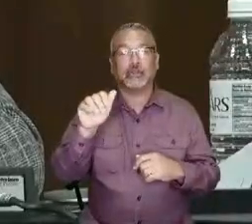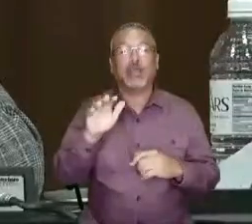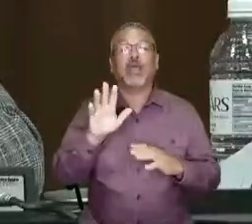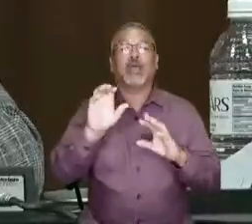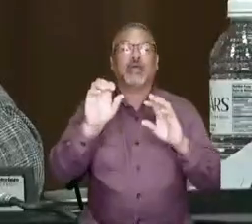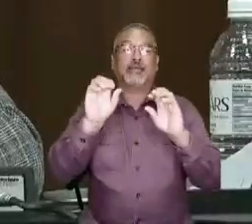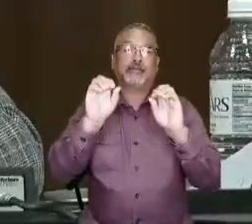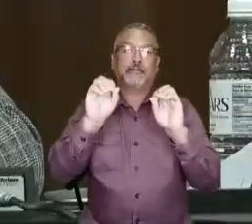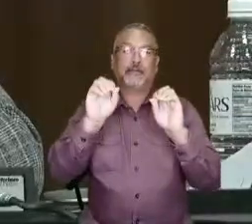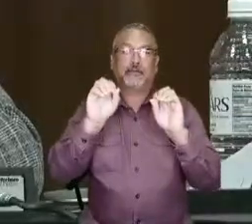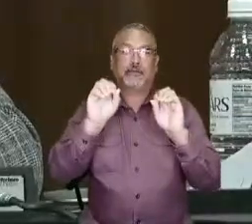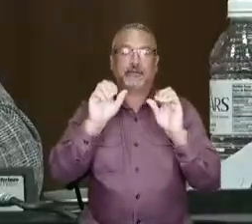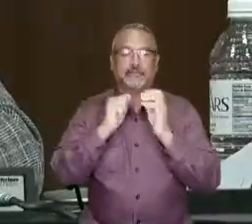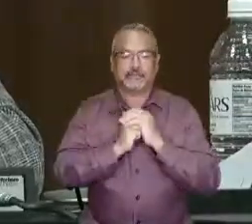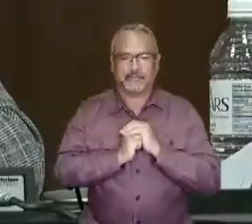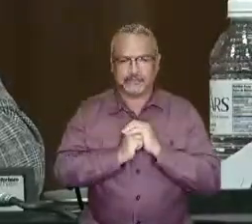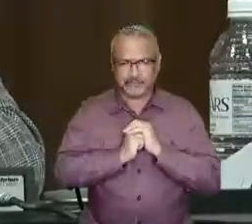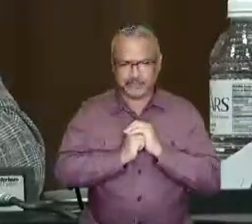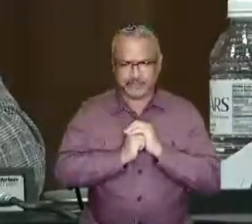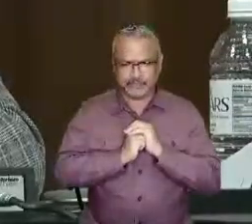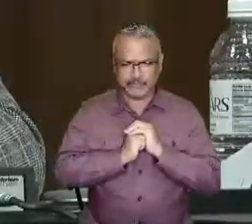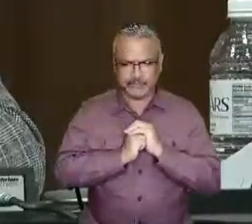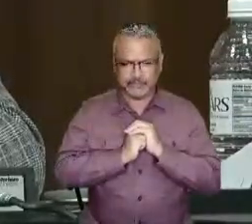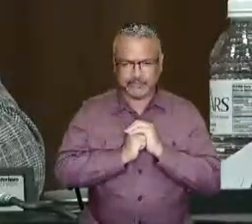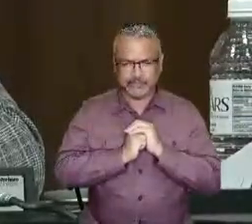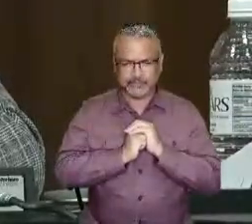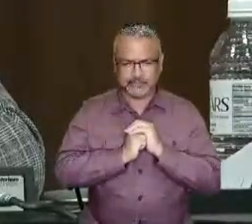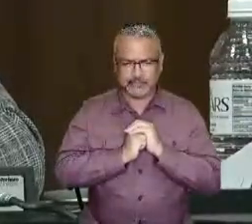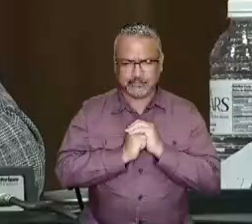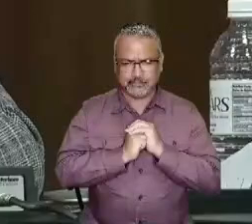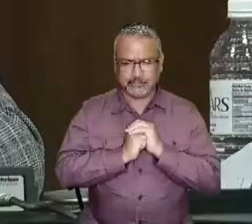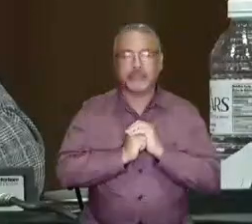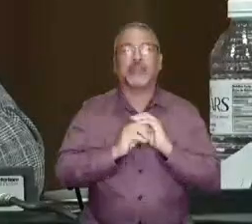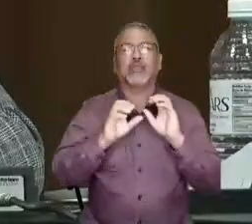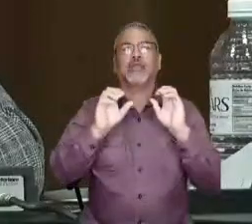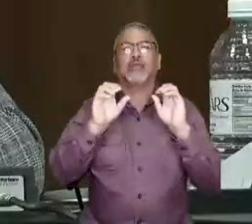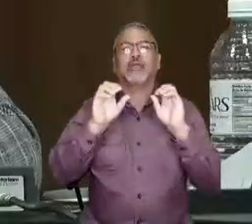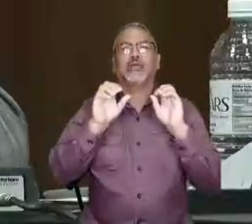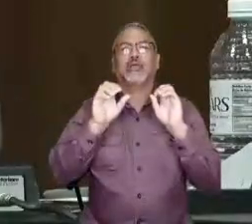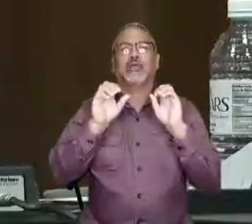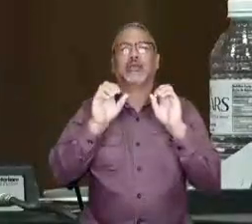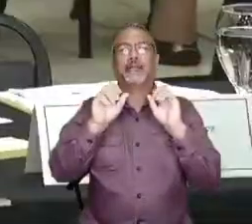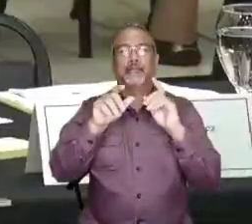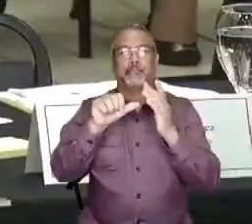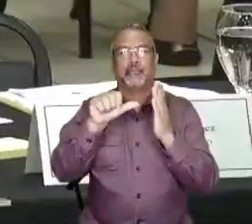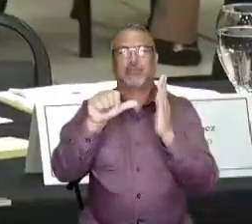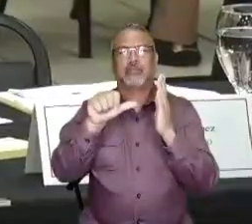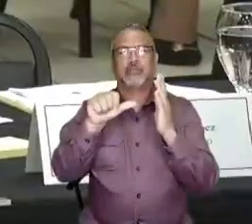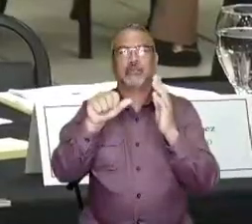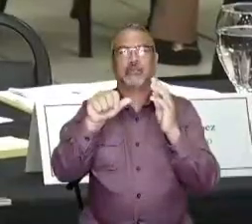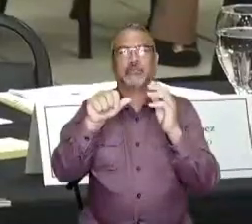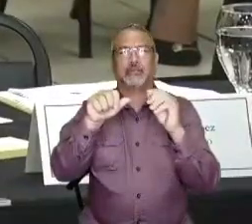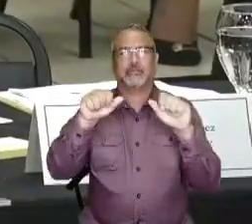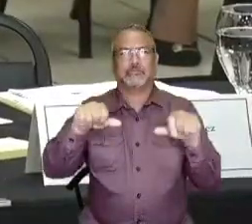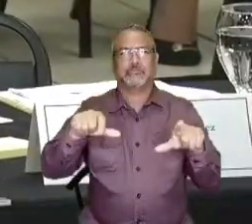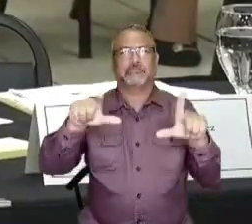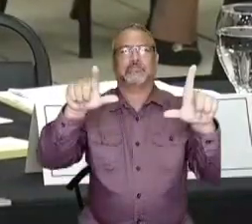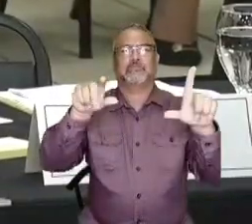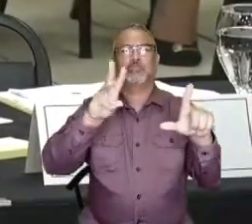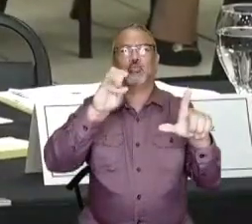está seor ingeniero Pero le pido a usted es que la página del negocio de energía en la parte que